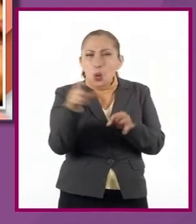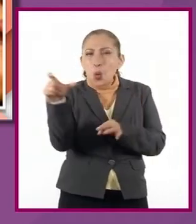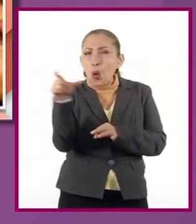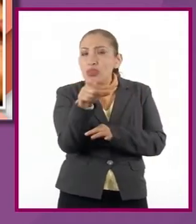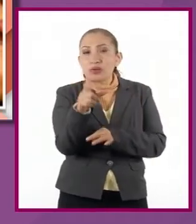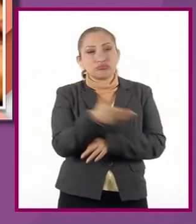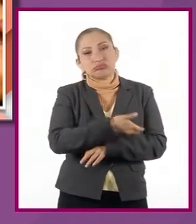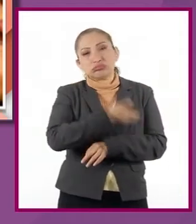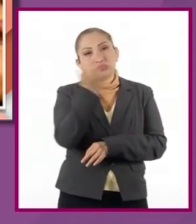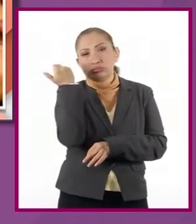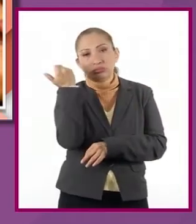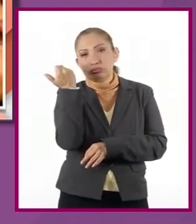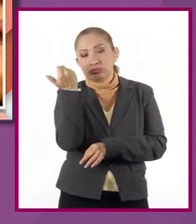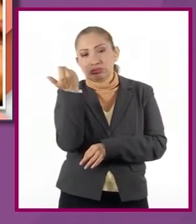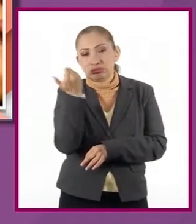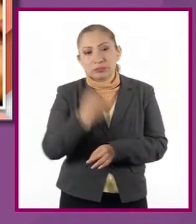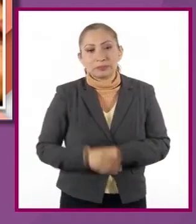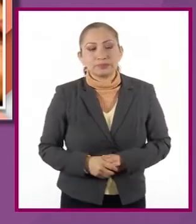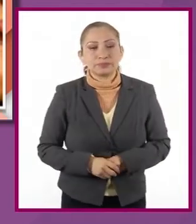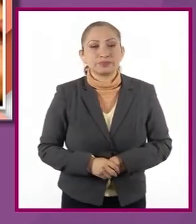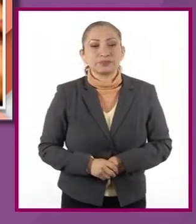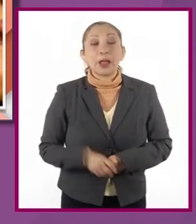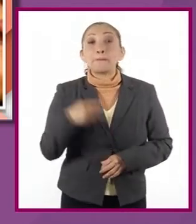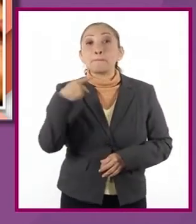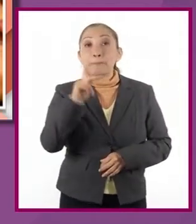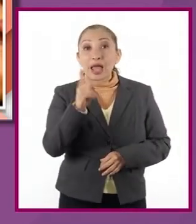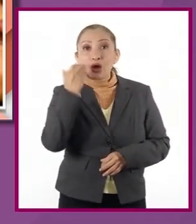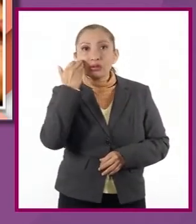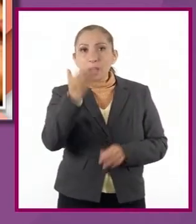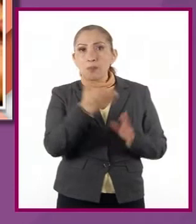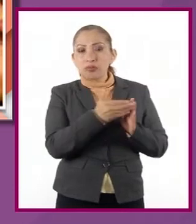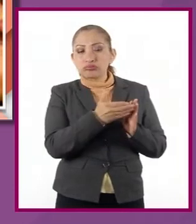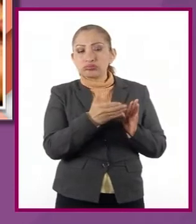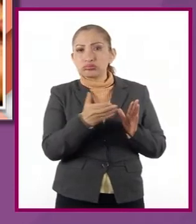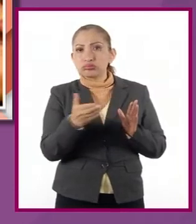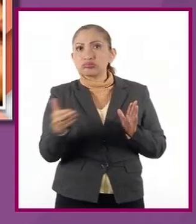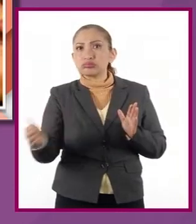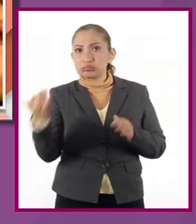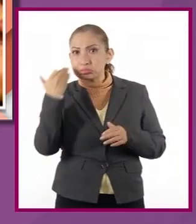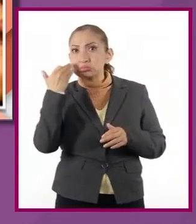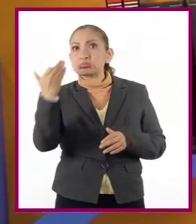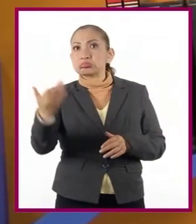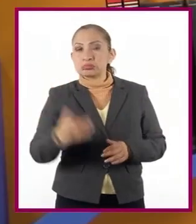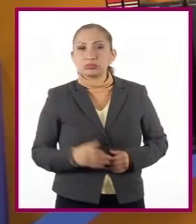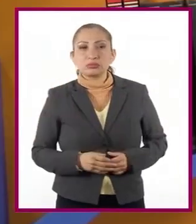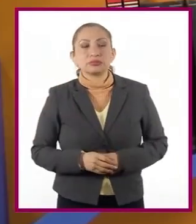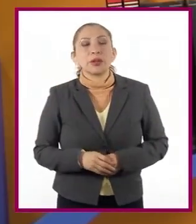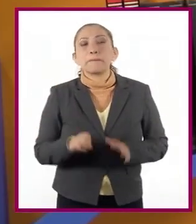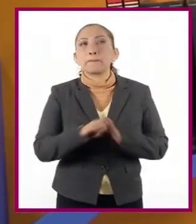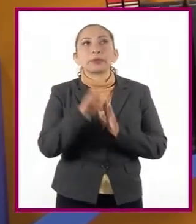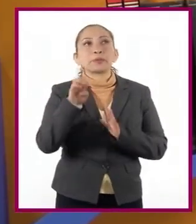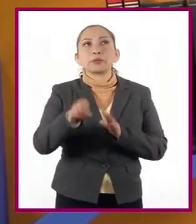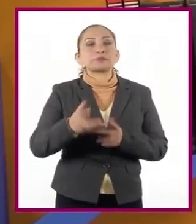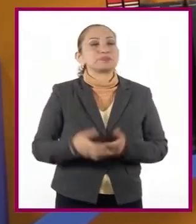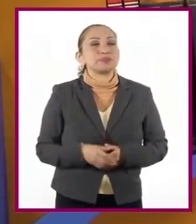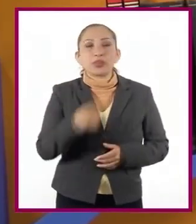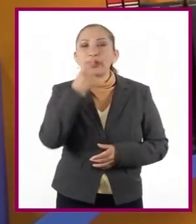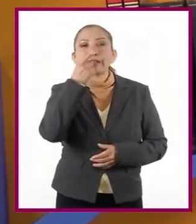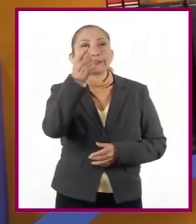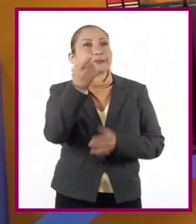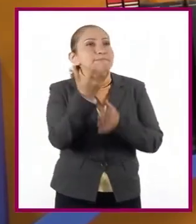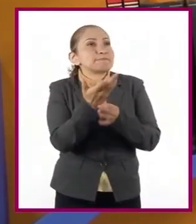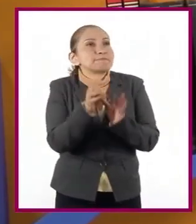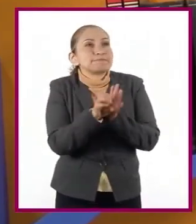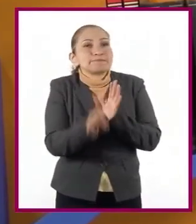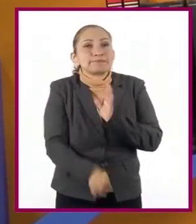específico en el cual sucedieron, pero su duración fue extendida. Por ejemplo, cuando decimos